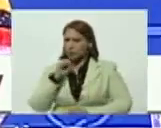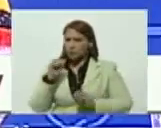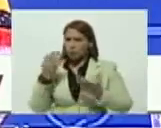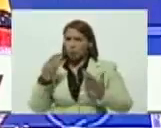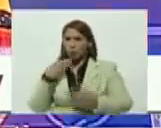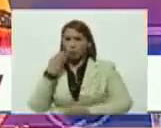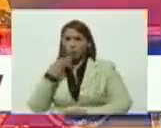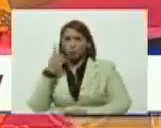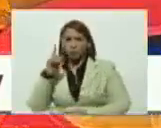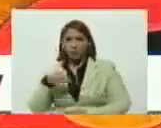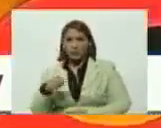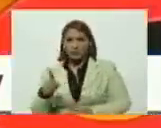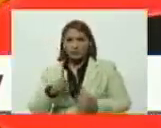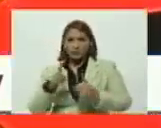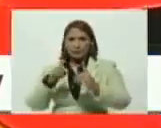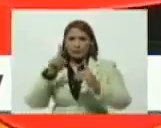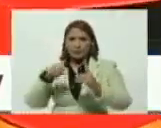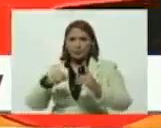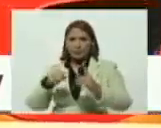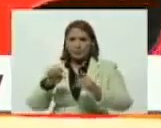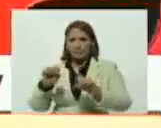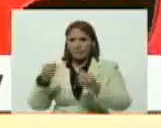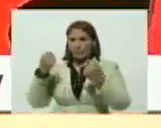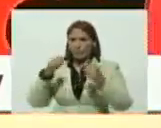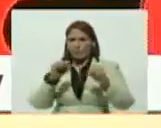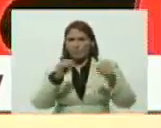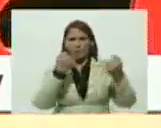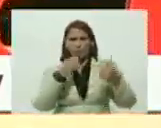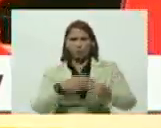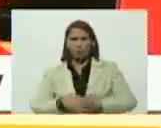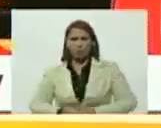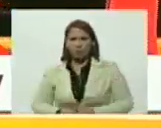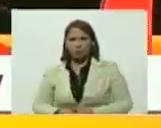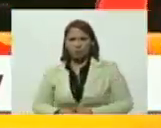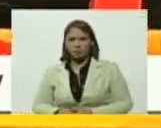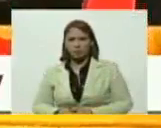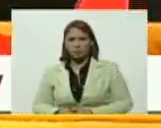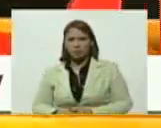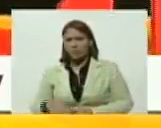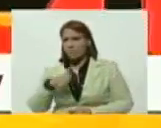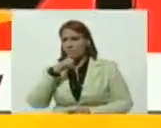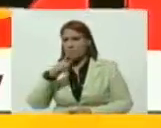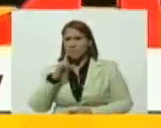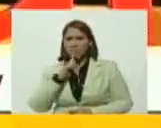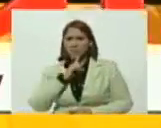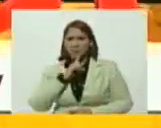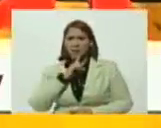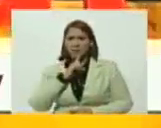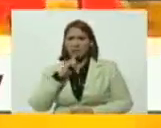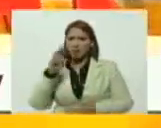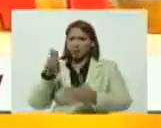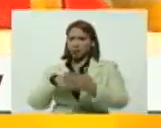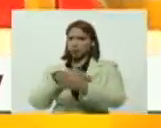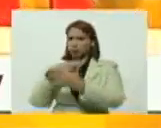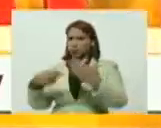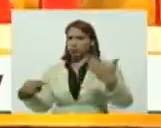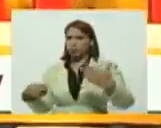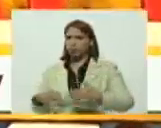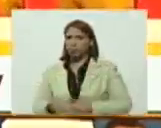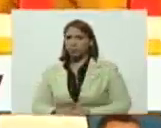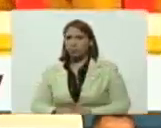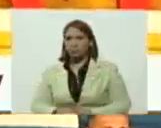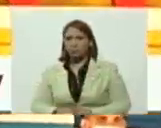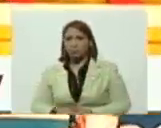también ha sido asediada, que ha sido bloqueada, que ha sido mal llamadamente sancionada. Y esta